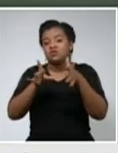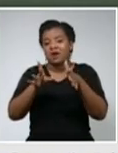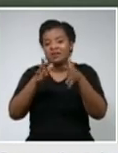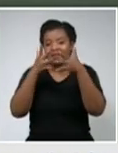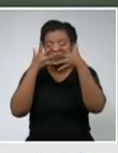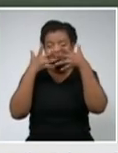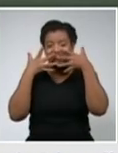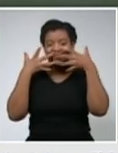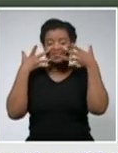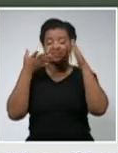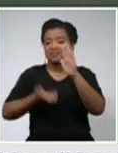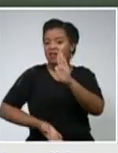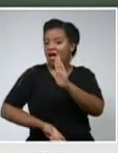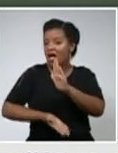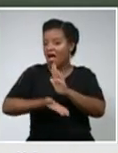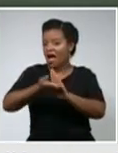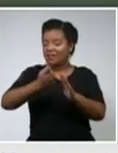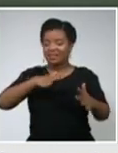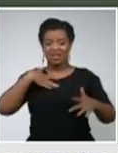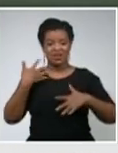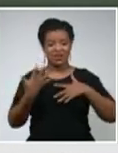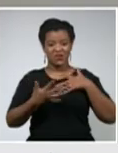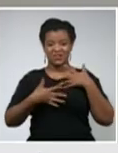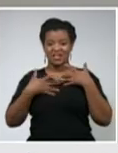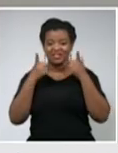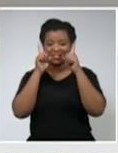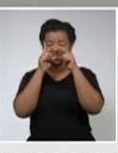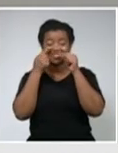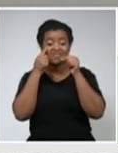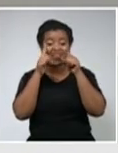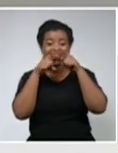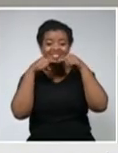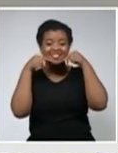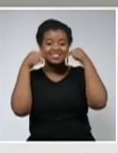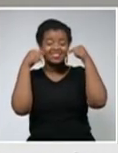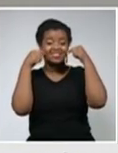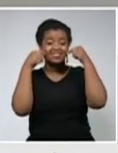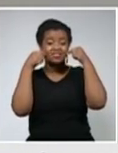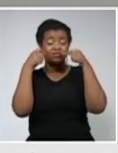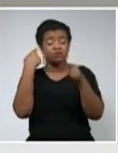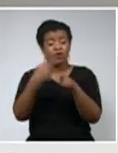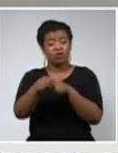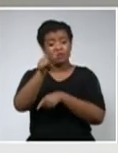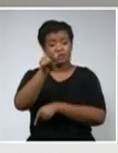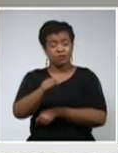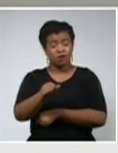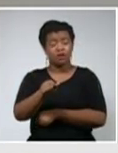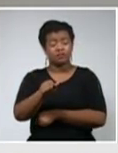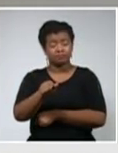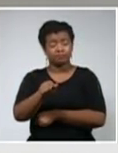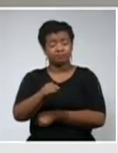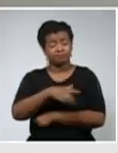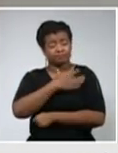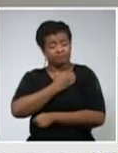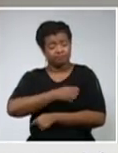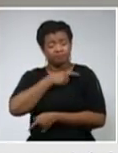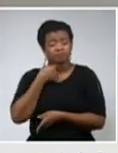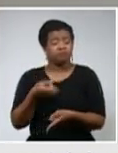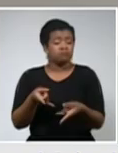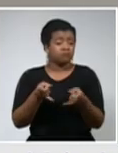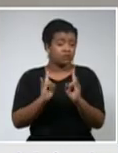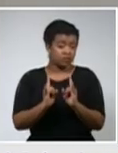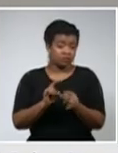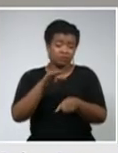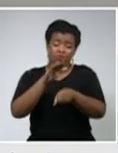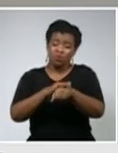de alta, muy contentos, y esa sonrisa. Hemos tenido otros que desgraciadamente han fallecido dado otras enfermedades